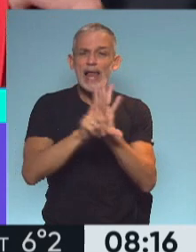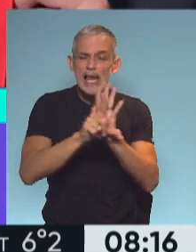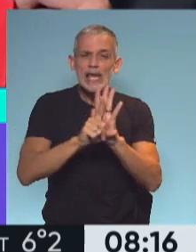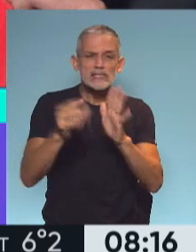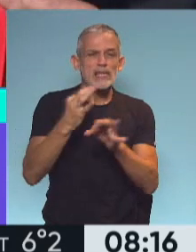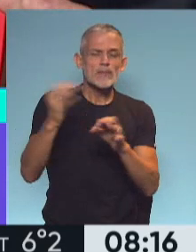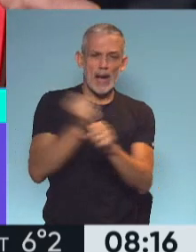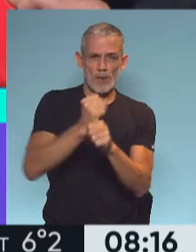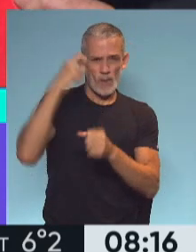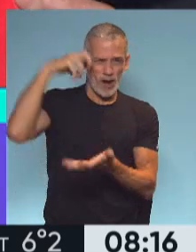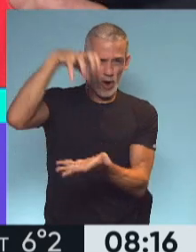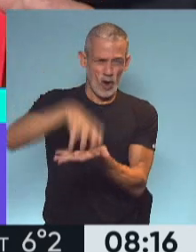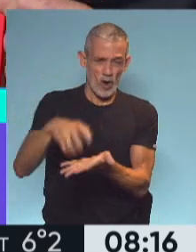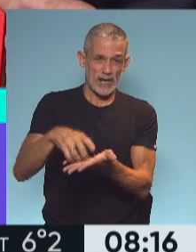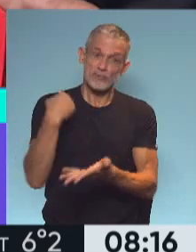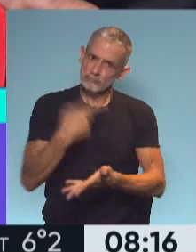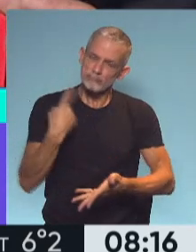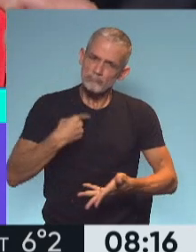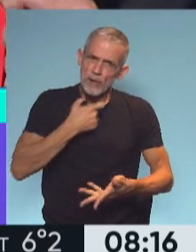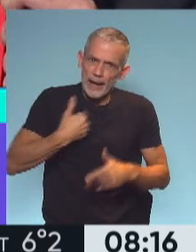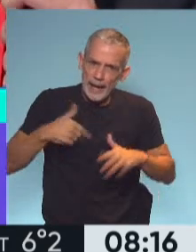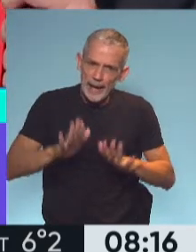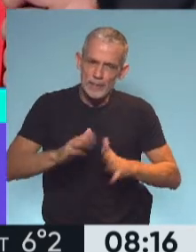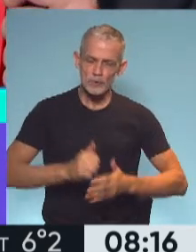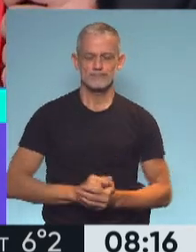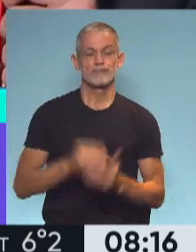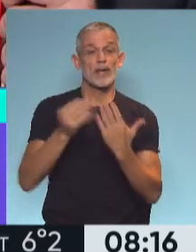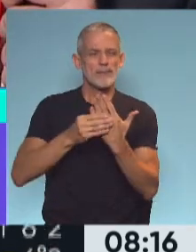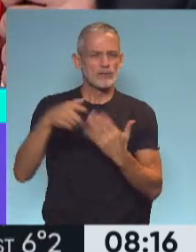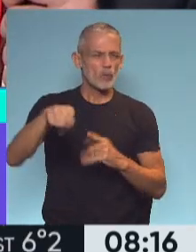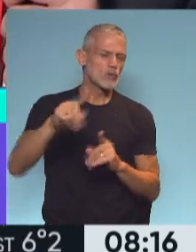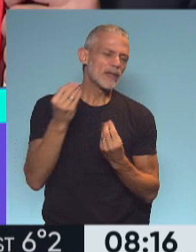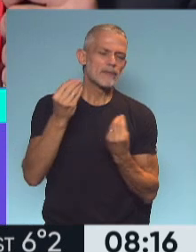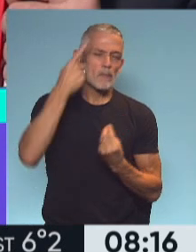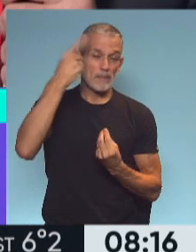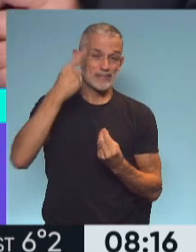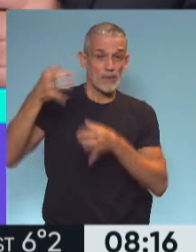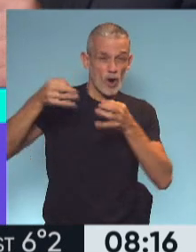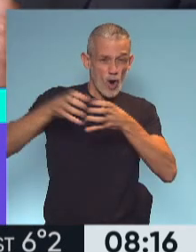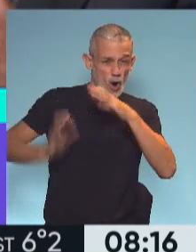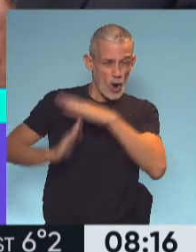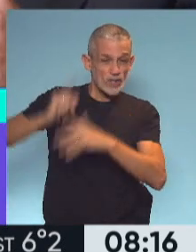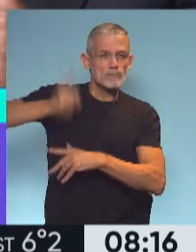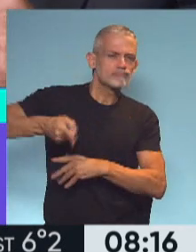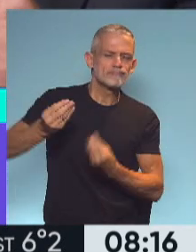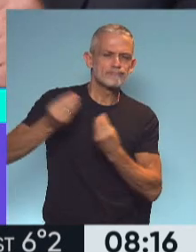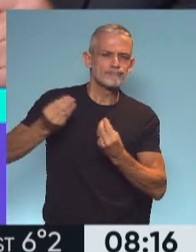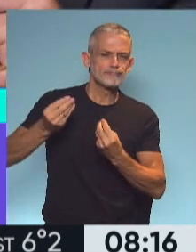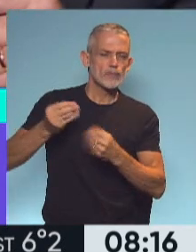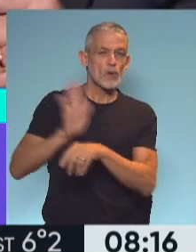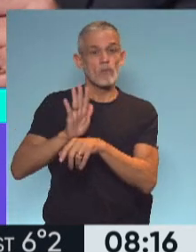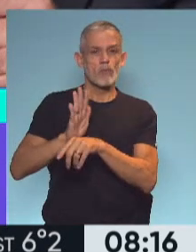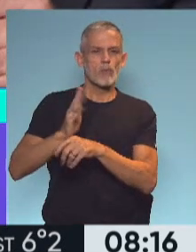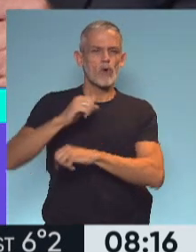que sancionar en el Congreso. Y eso es lo que estamos tratando de lograr. Ministro, usted calificaba el fallo de la Corte Suprema como una